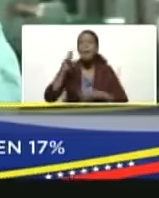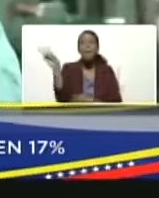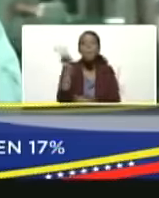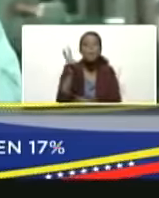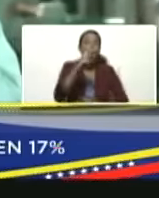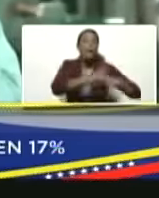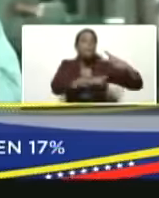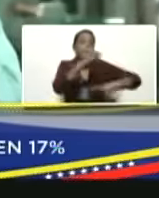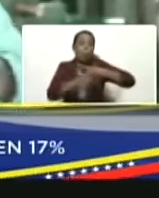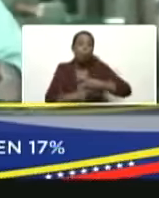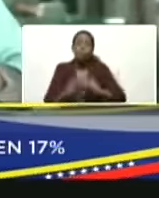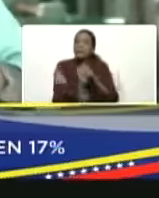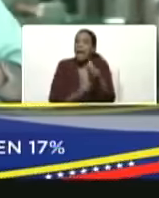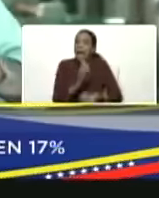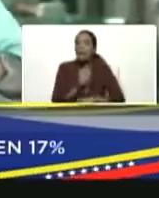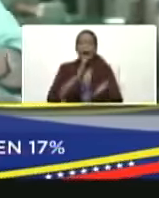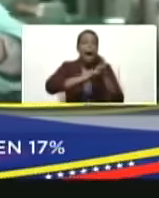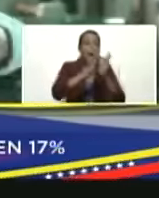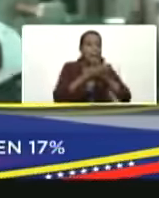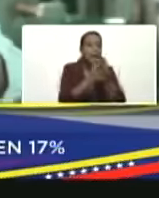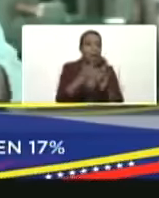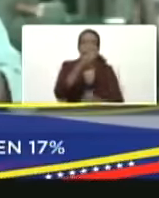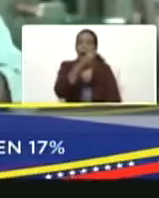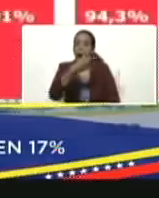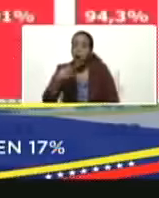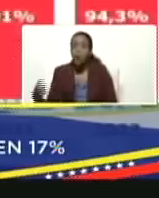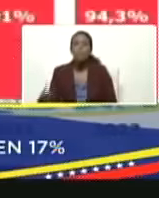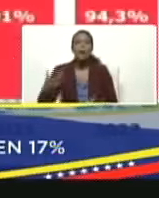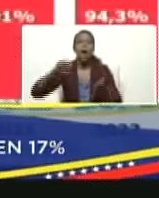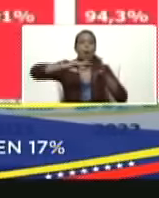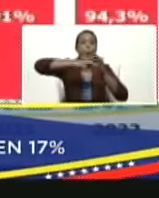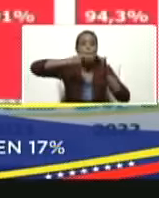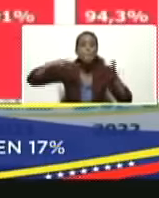venezolana, Made in Venezuela, el 100% de los CLAP.